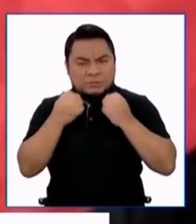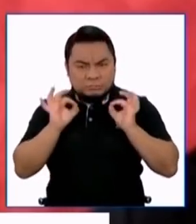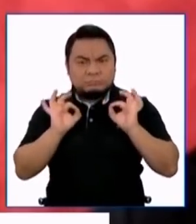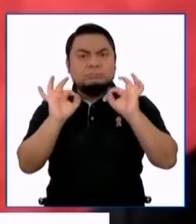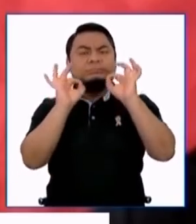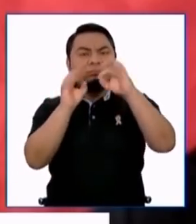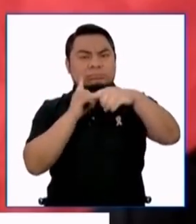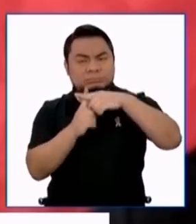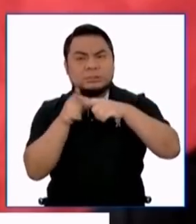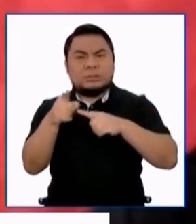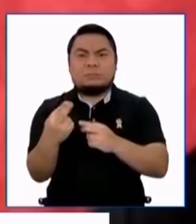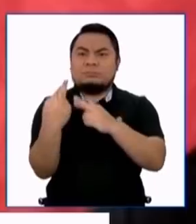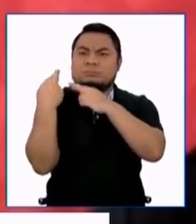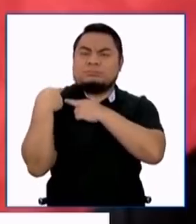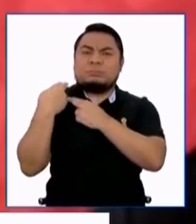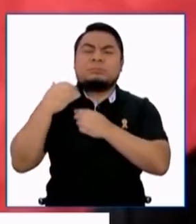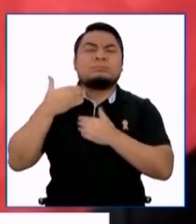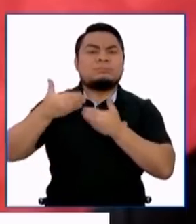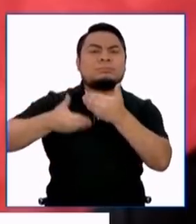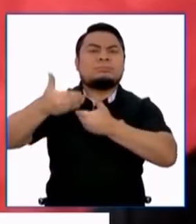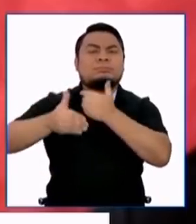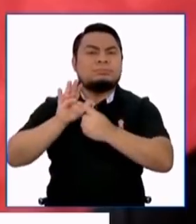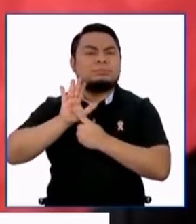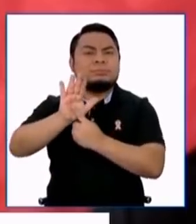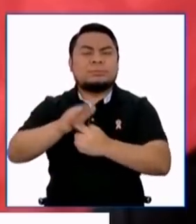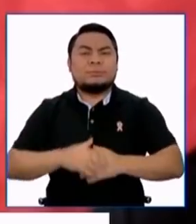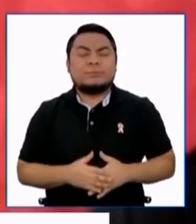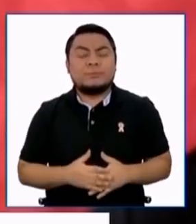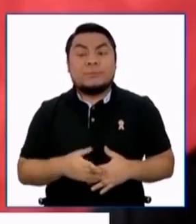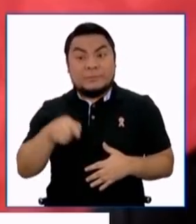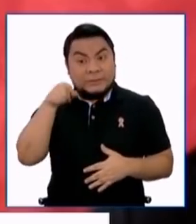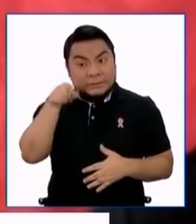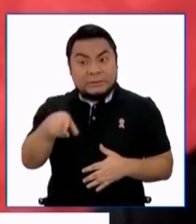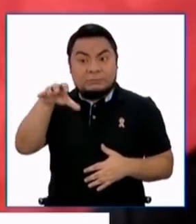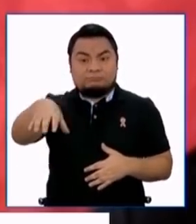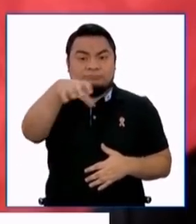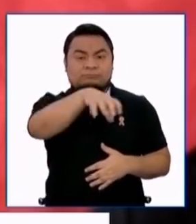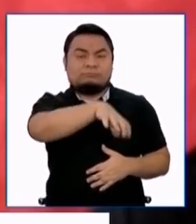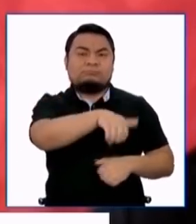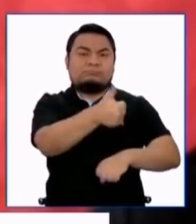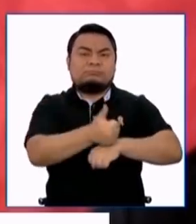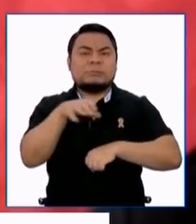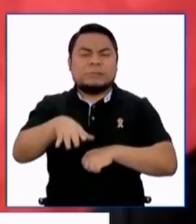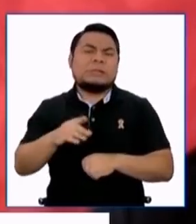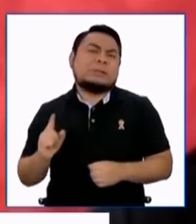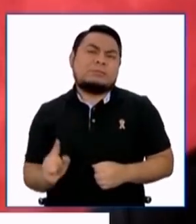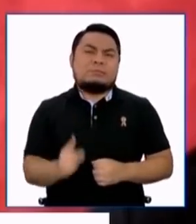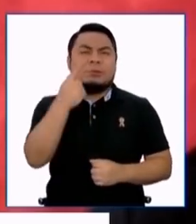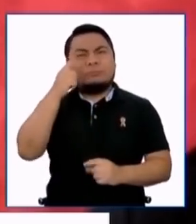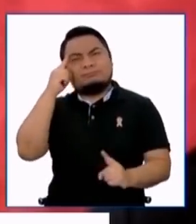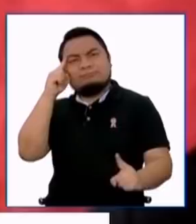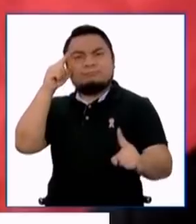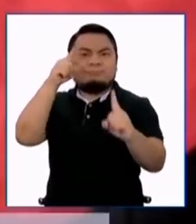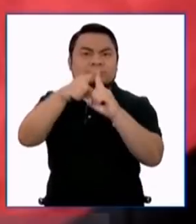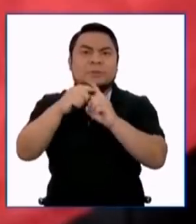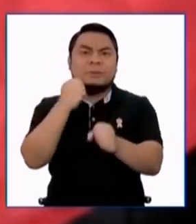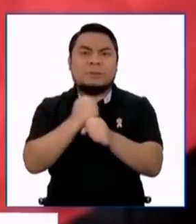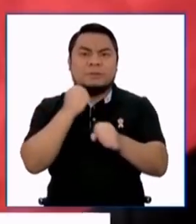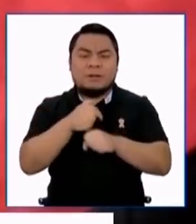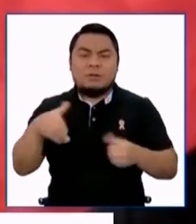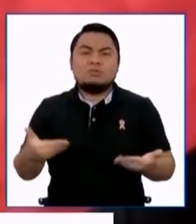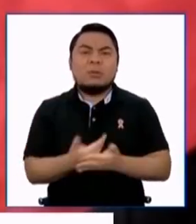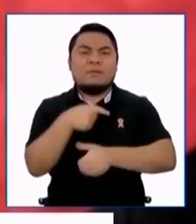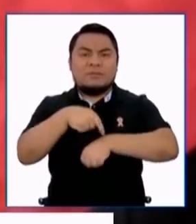y representativas. Esos son nuestros principales lineamientos de trabajo en esta